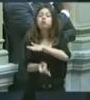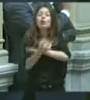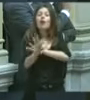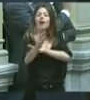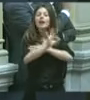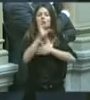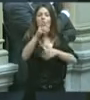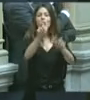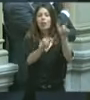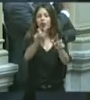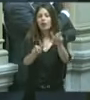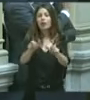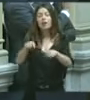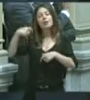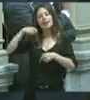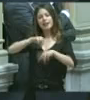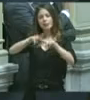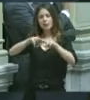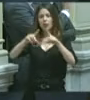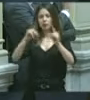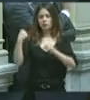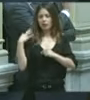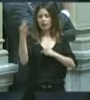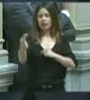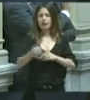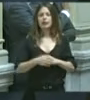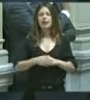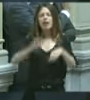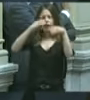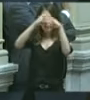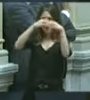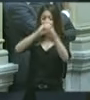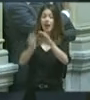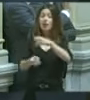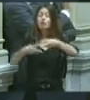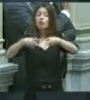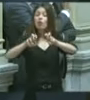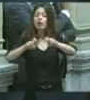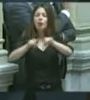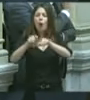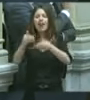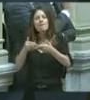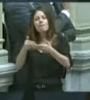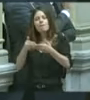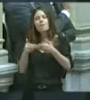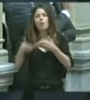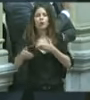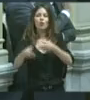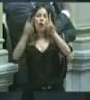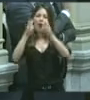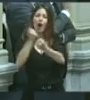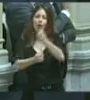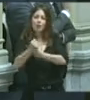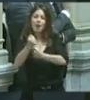sus conciudadanos presidente del Principado. La ciencia y la innovación, que trazan la nueva frontera de la economía. La